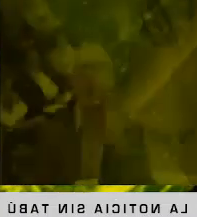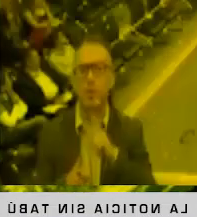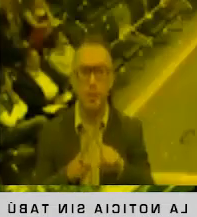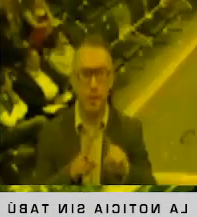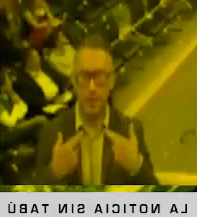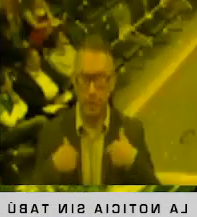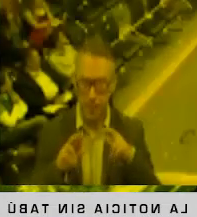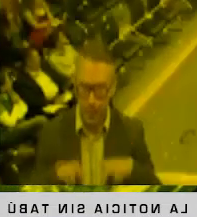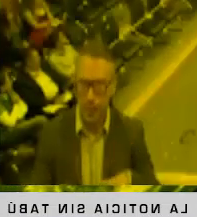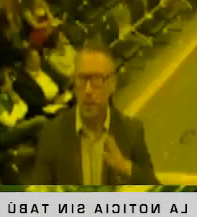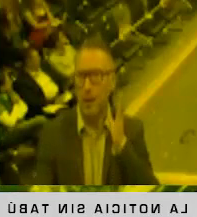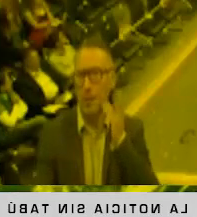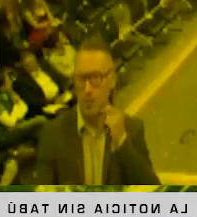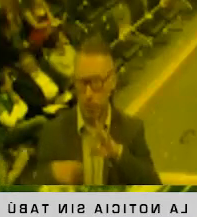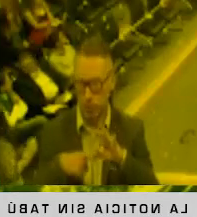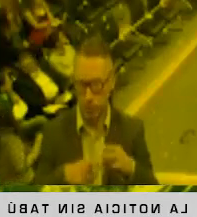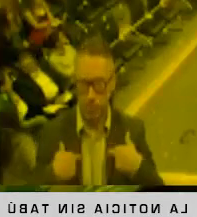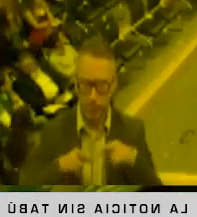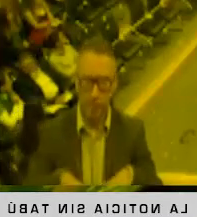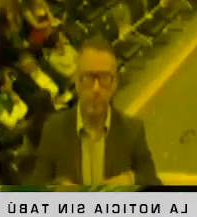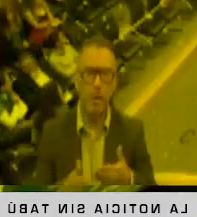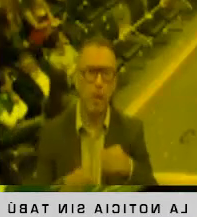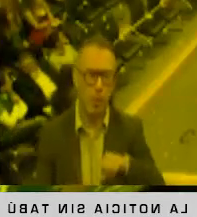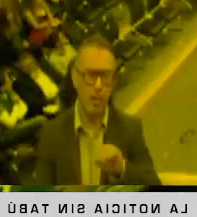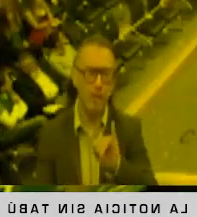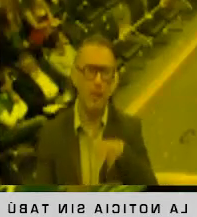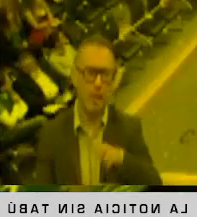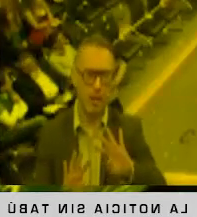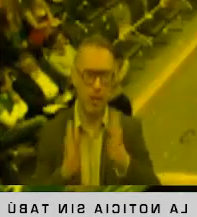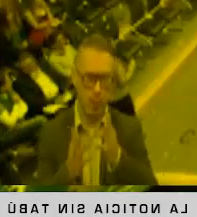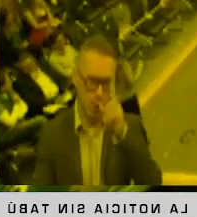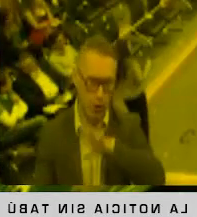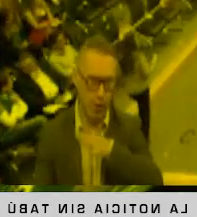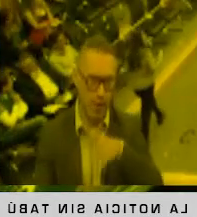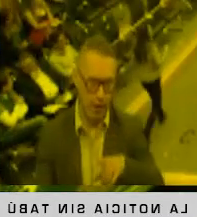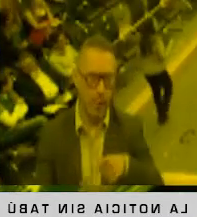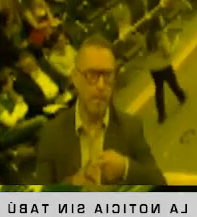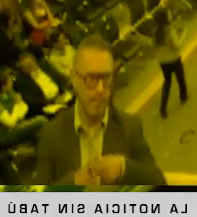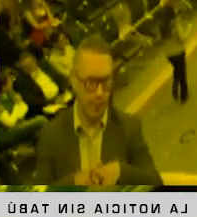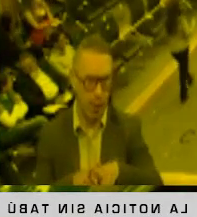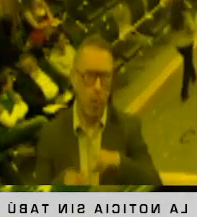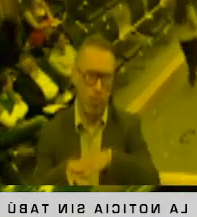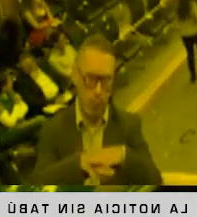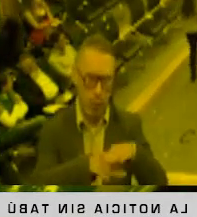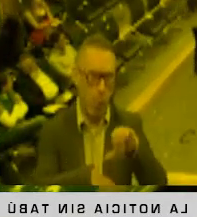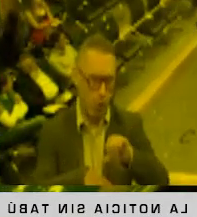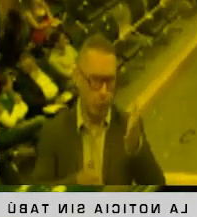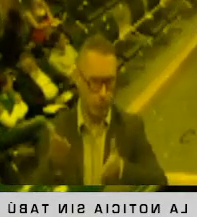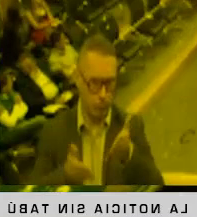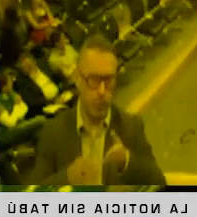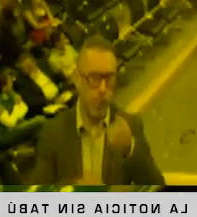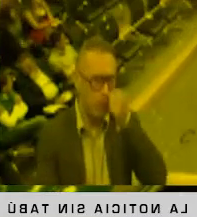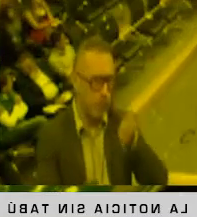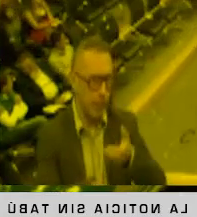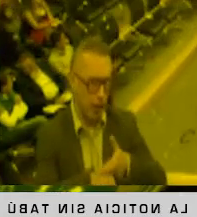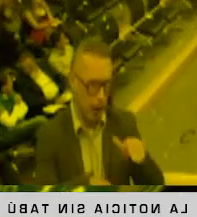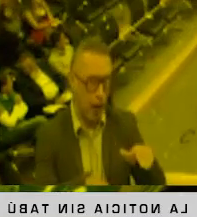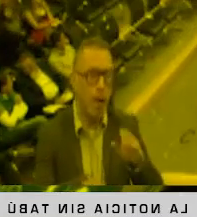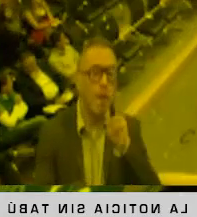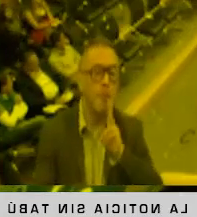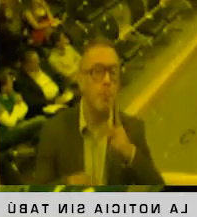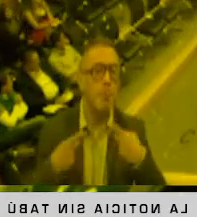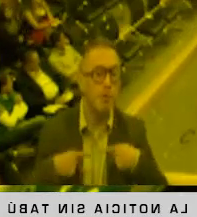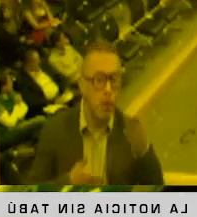parece que cuando estamos en un proceso electoral eh eh todo puede decirse y todo puede hablarse dependiendo de quién hable y quien diga corresponde a una